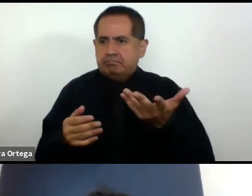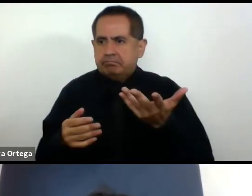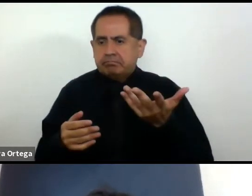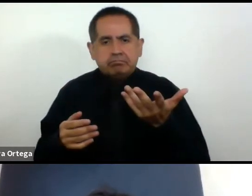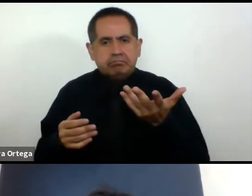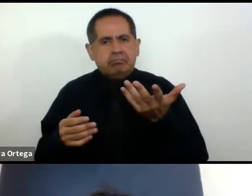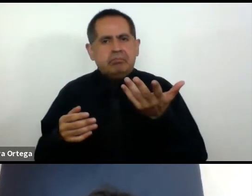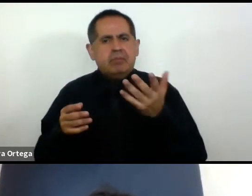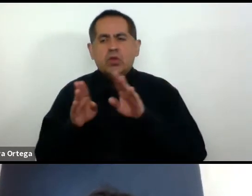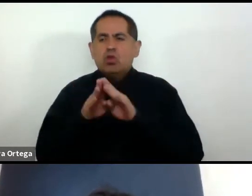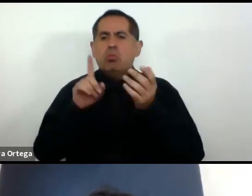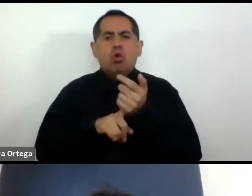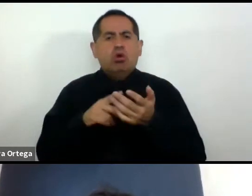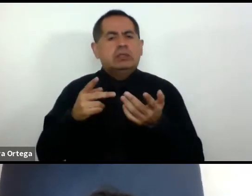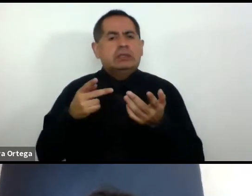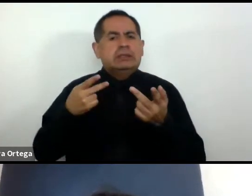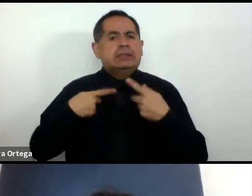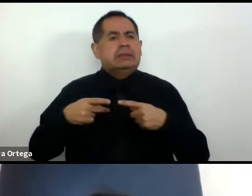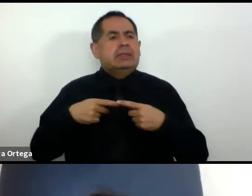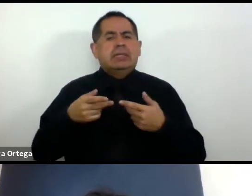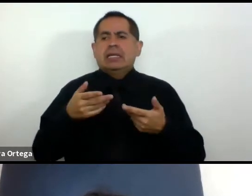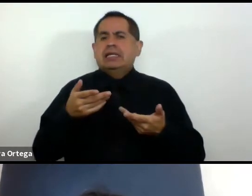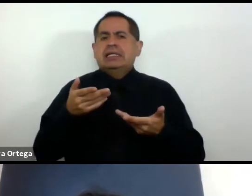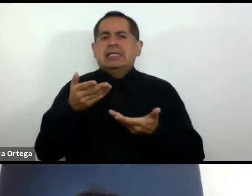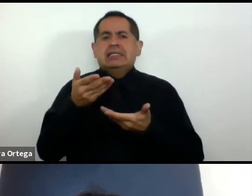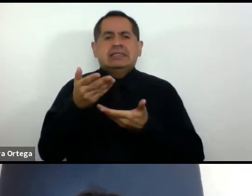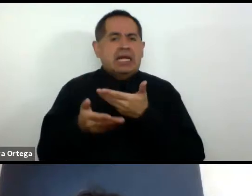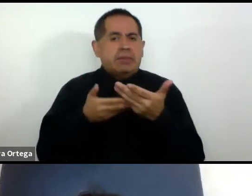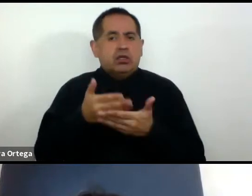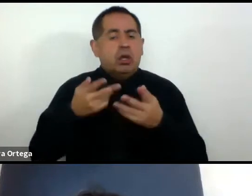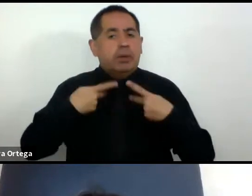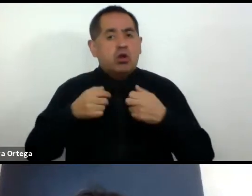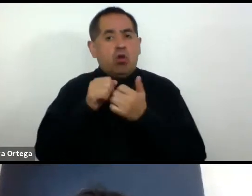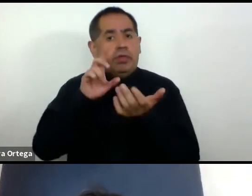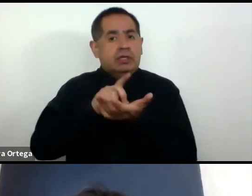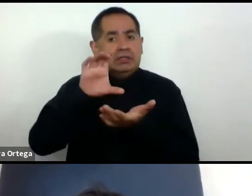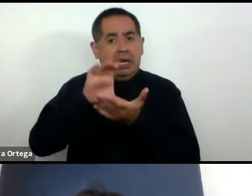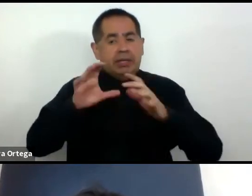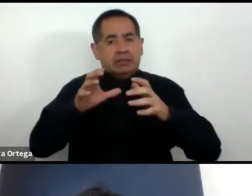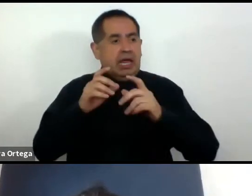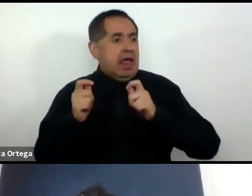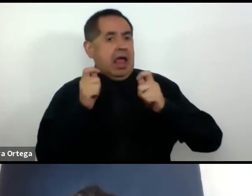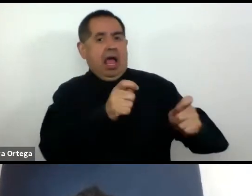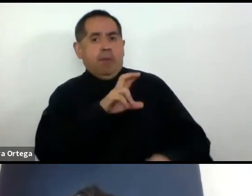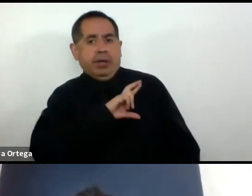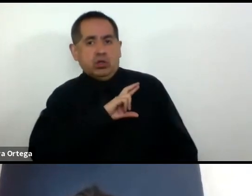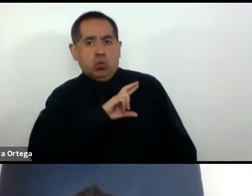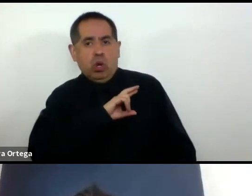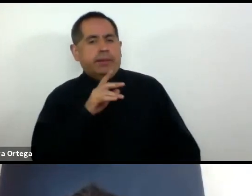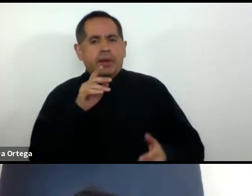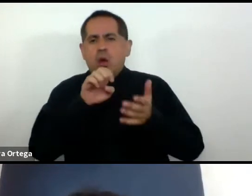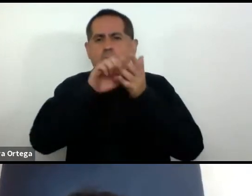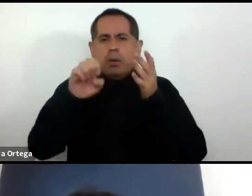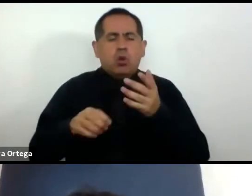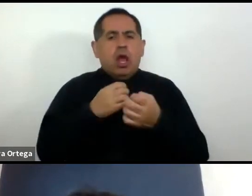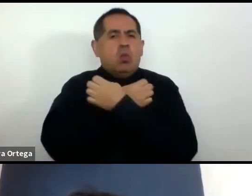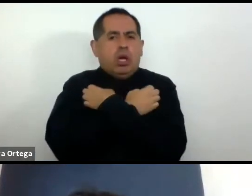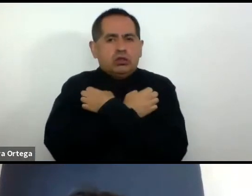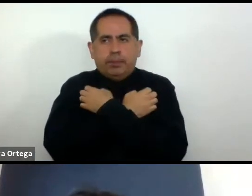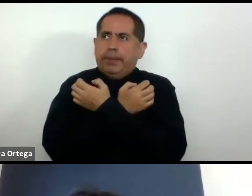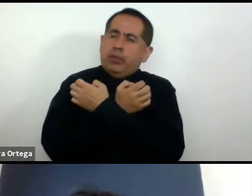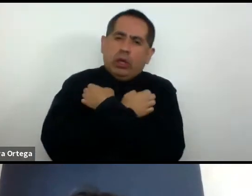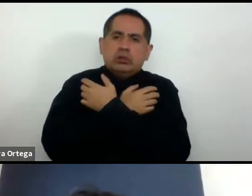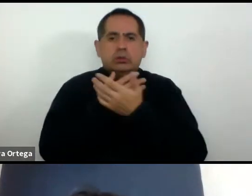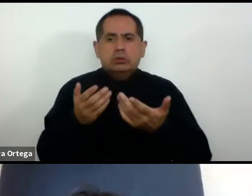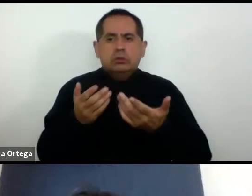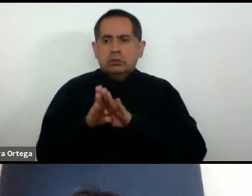gran parte la prestación de servicios de personas con discapacidad particulares, ¿no? Entonces lo vemos, por ejemplo, en la educación. La educación muchas